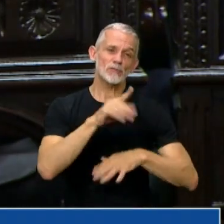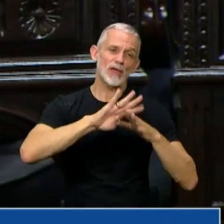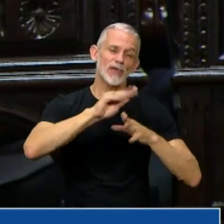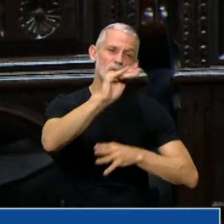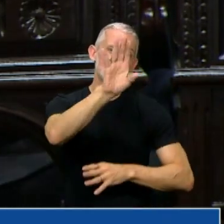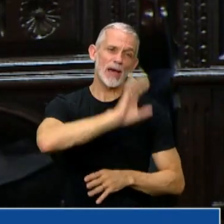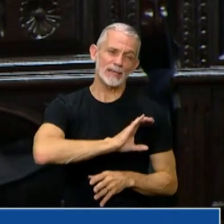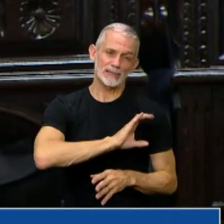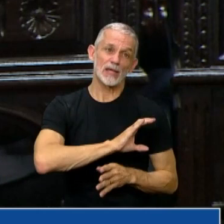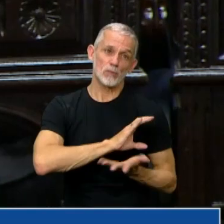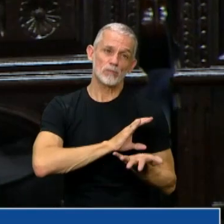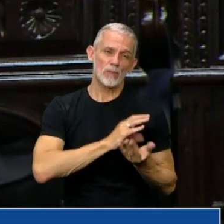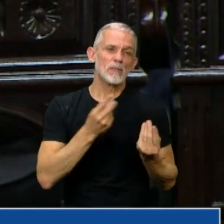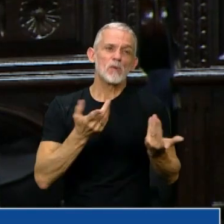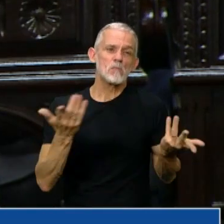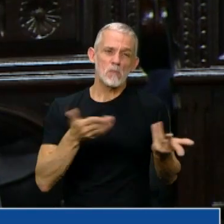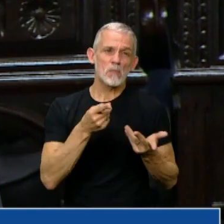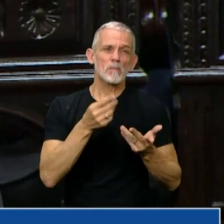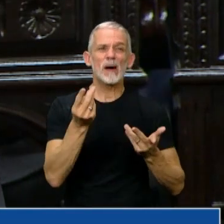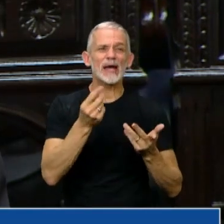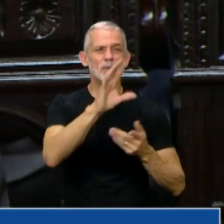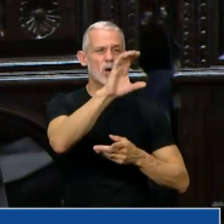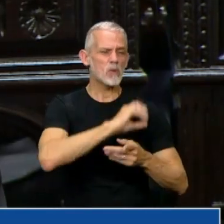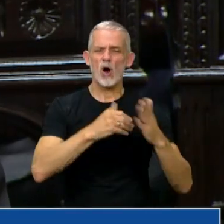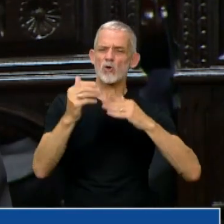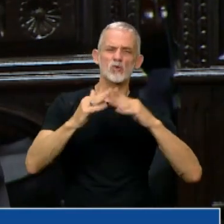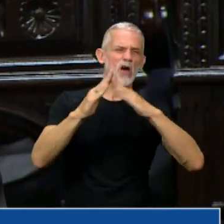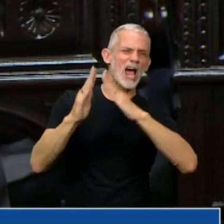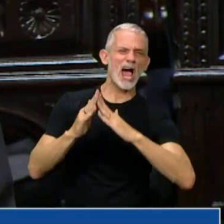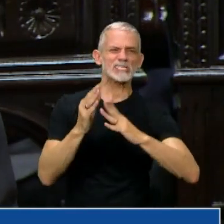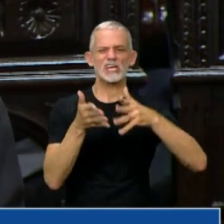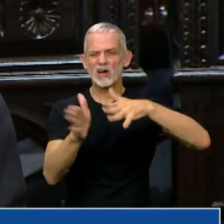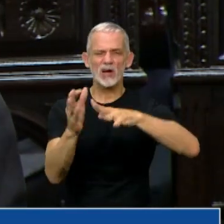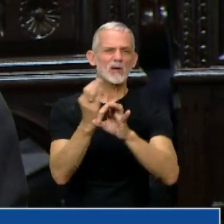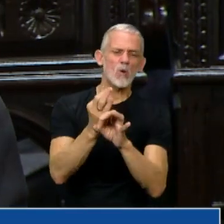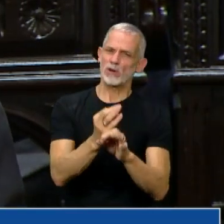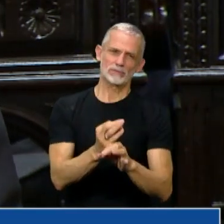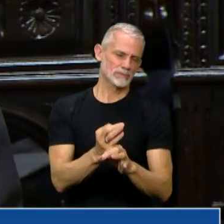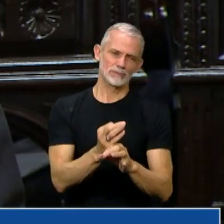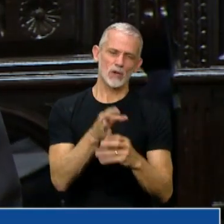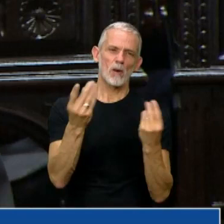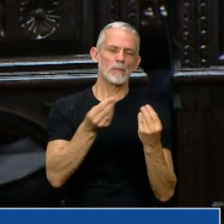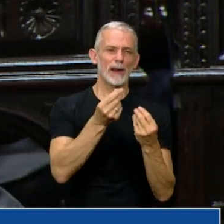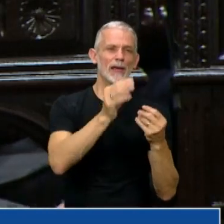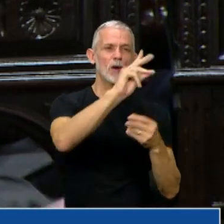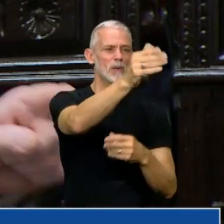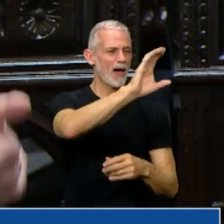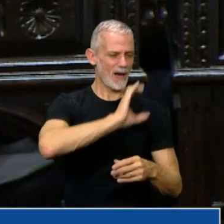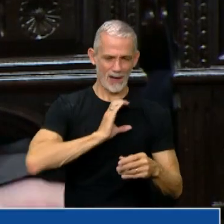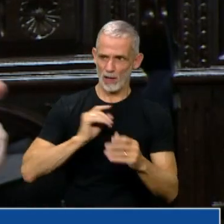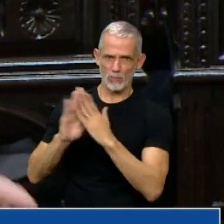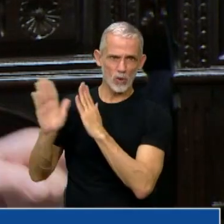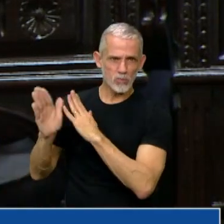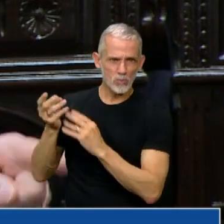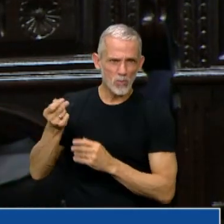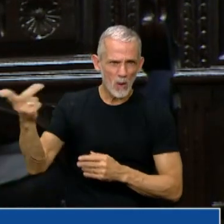aquel endeudamiento que no fue hecho para hacer casas, caminos ni escuelas, sino para facilitar la fuga de aquellos que